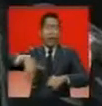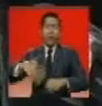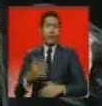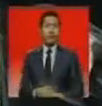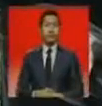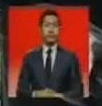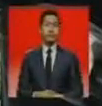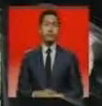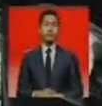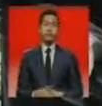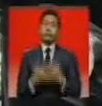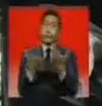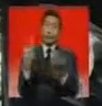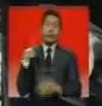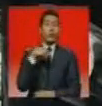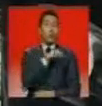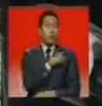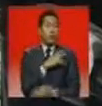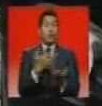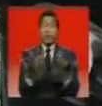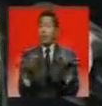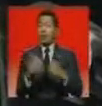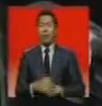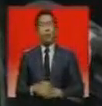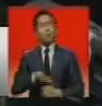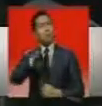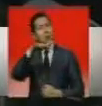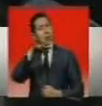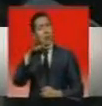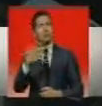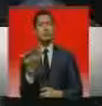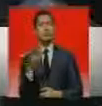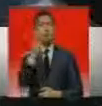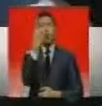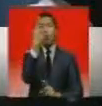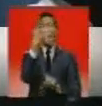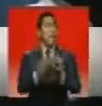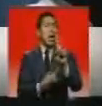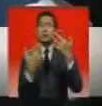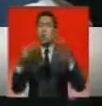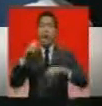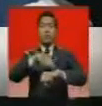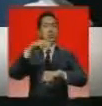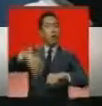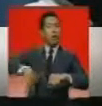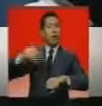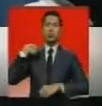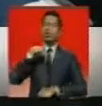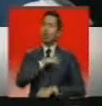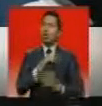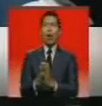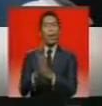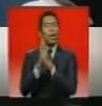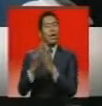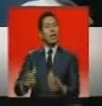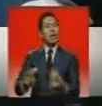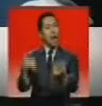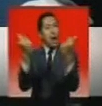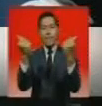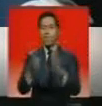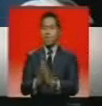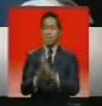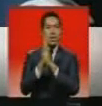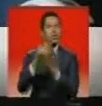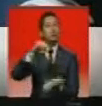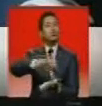poco retrasados. Tenemos, es más o menos como 30 días. Lo que sí hemos estado exigiendo nosotros como ciudadanos,